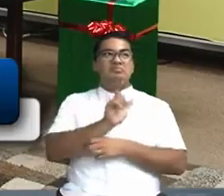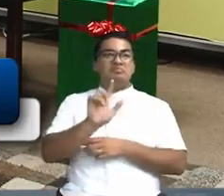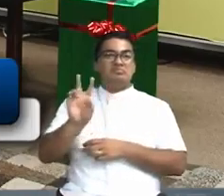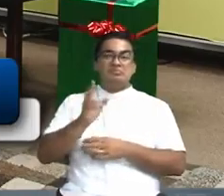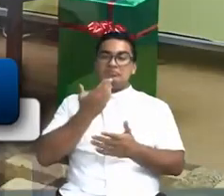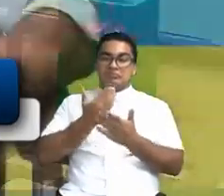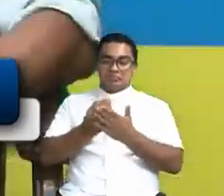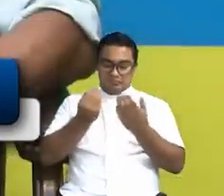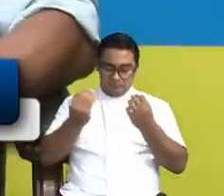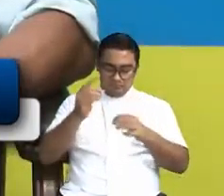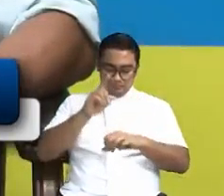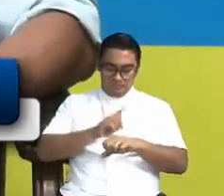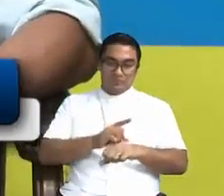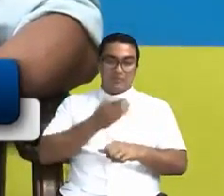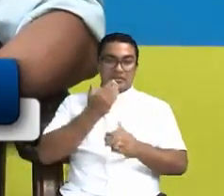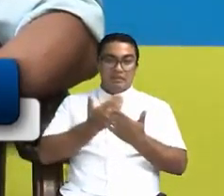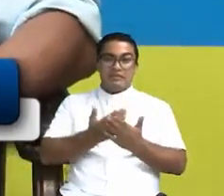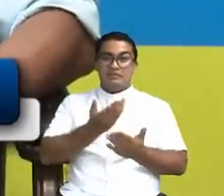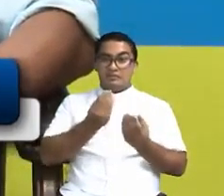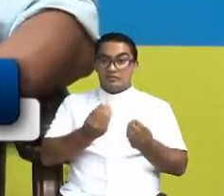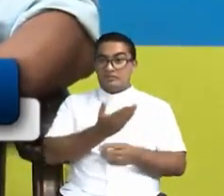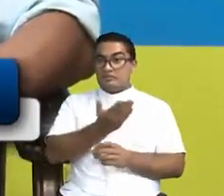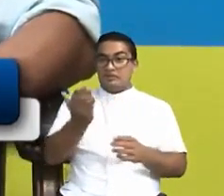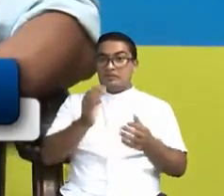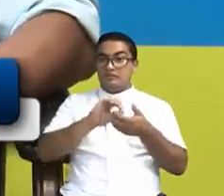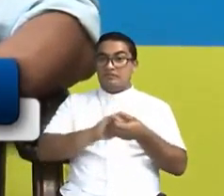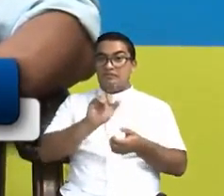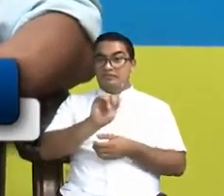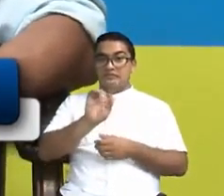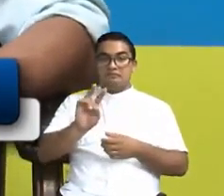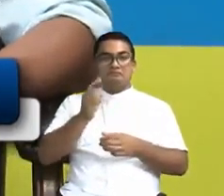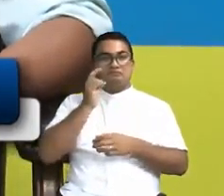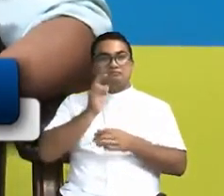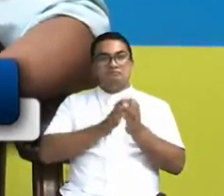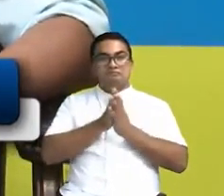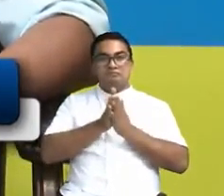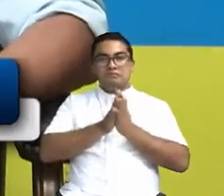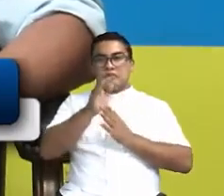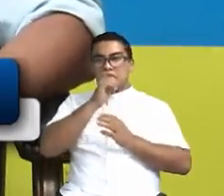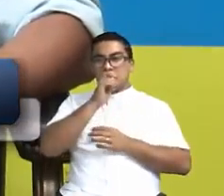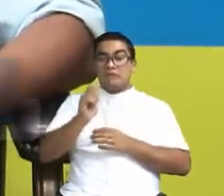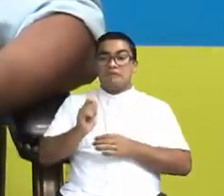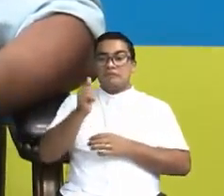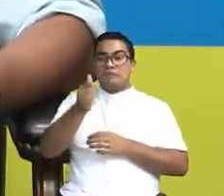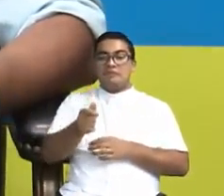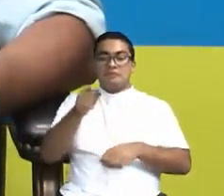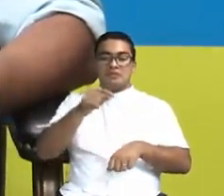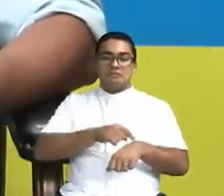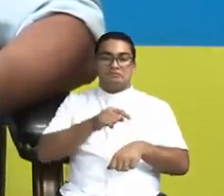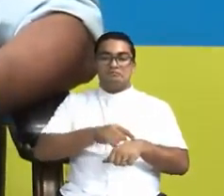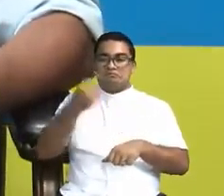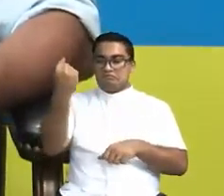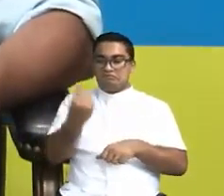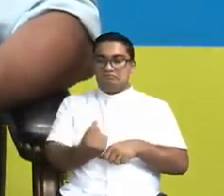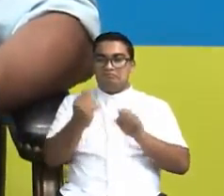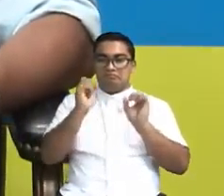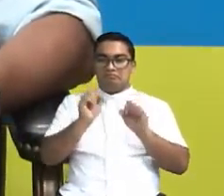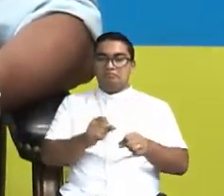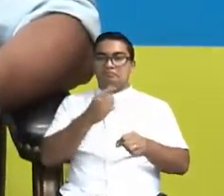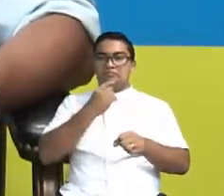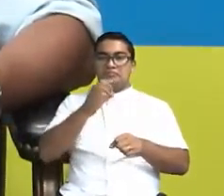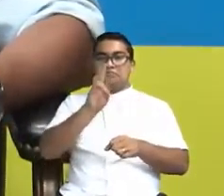Gracias, doctor. Gracias a usted, amigo televidente, por su fiel sintonía. Le esperamos el día de mañana a esta misma hora, 3 de la